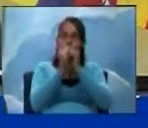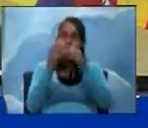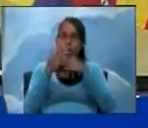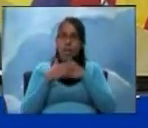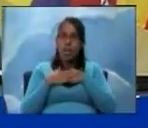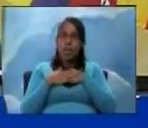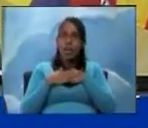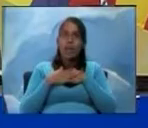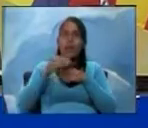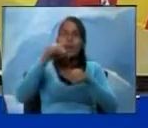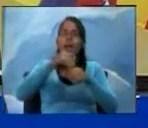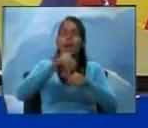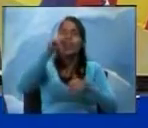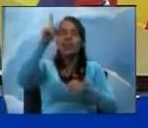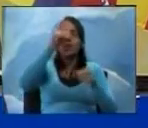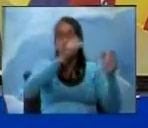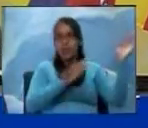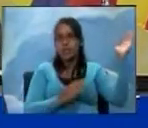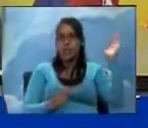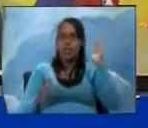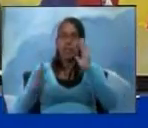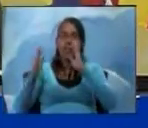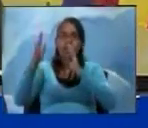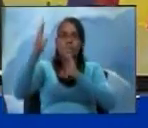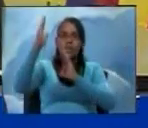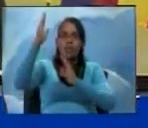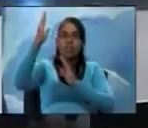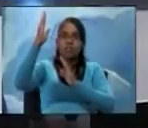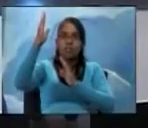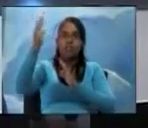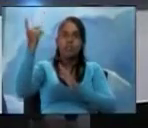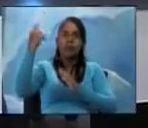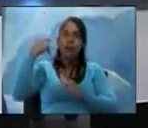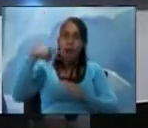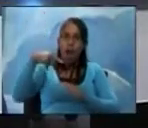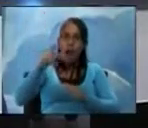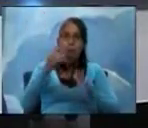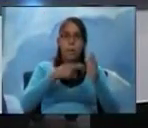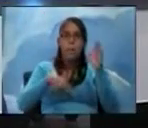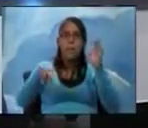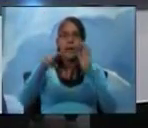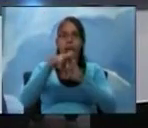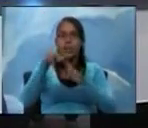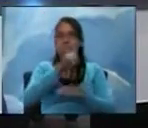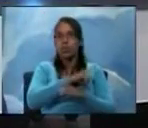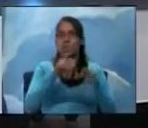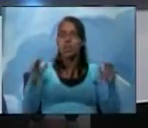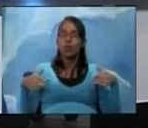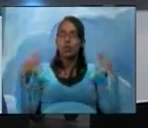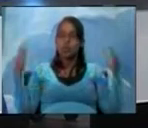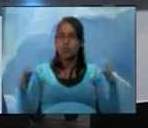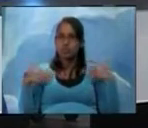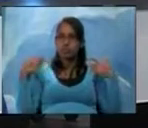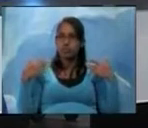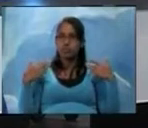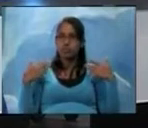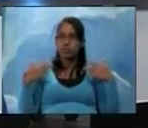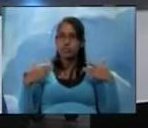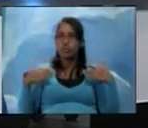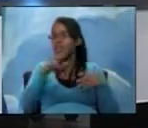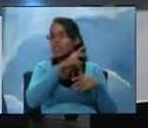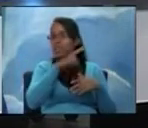su presencia. En su presencia hay plenitud de gozo. Hay plenitud de gozo.